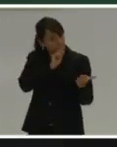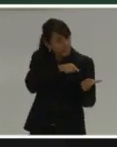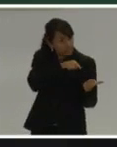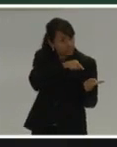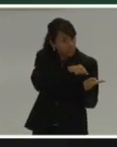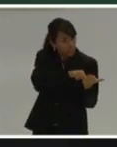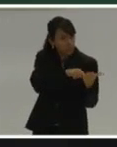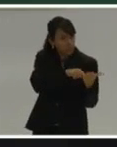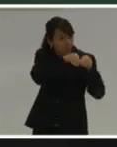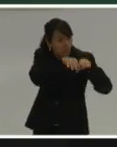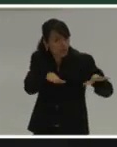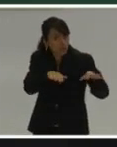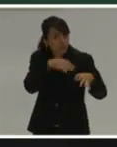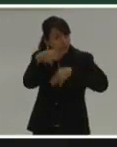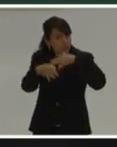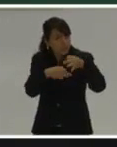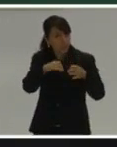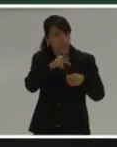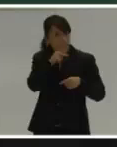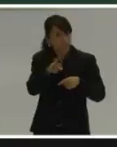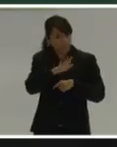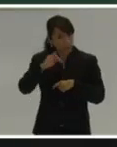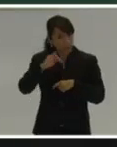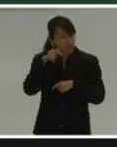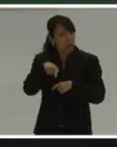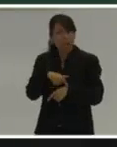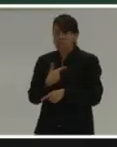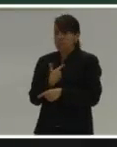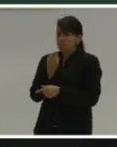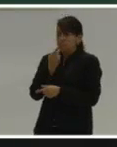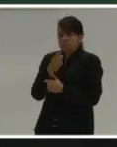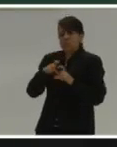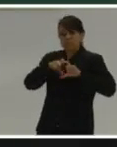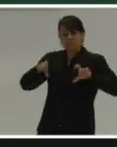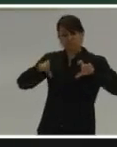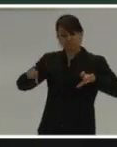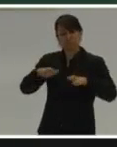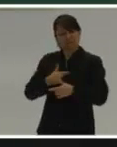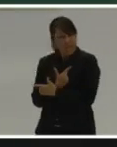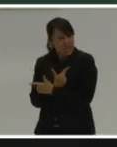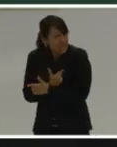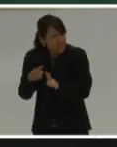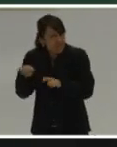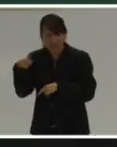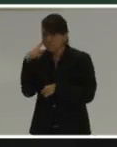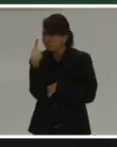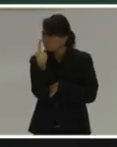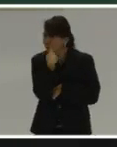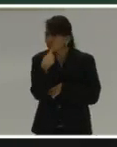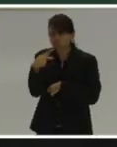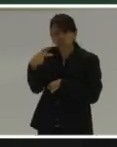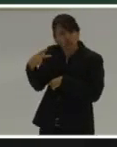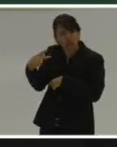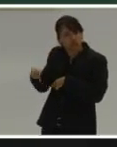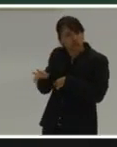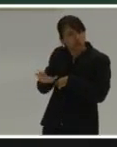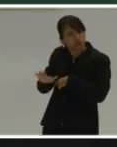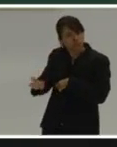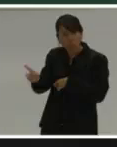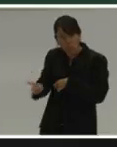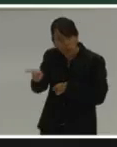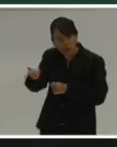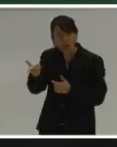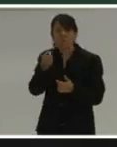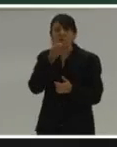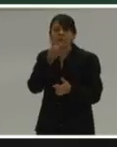habla de la libre determinación, se habla del autogobierno de los pueblos, se habla de normas,